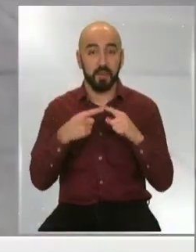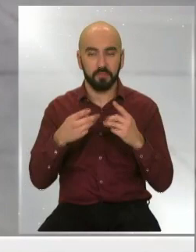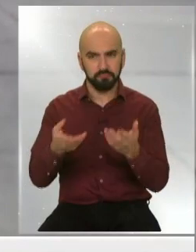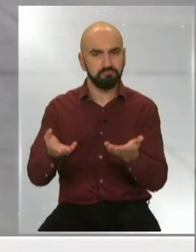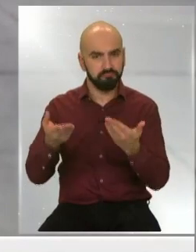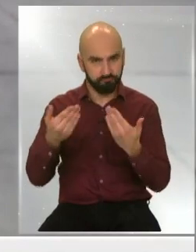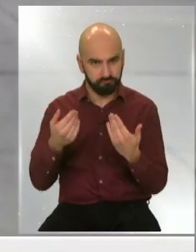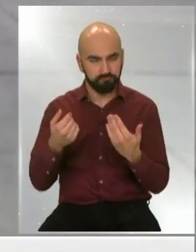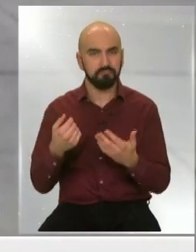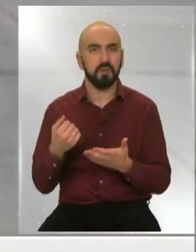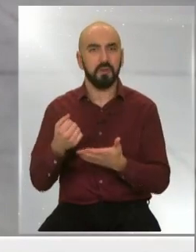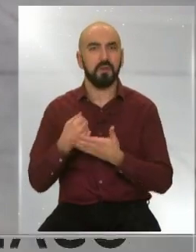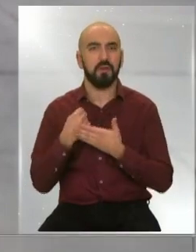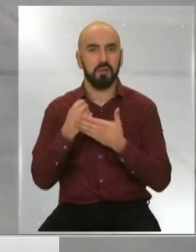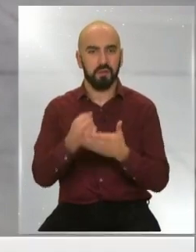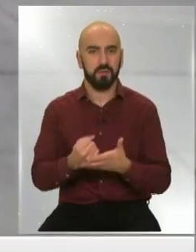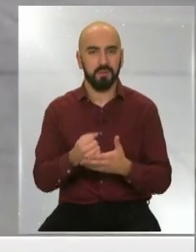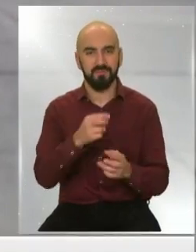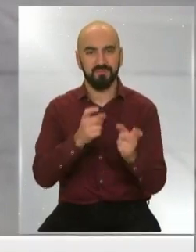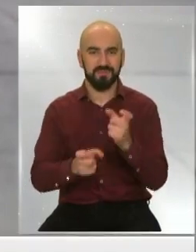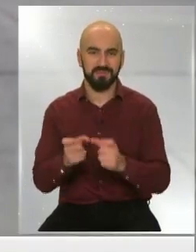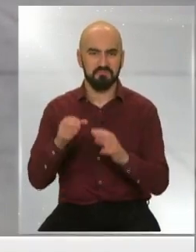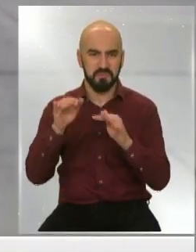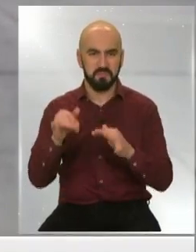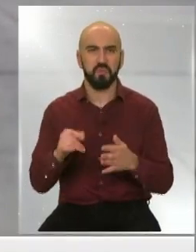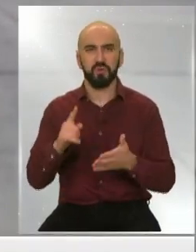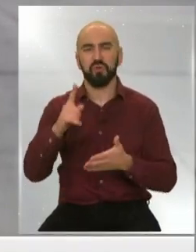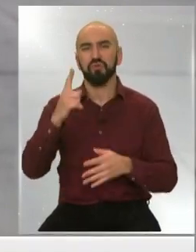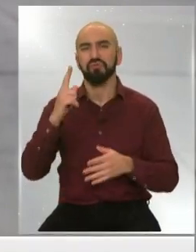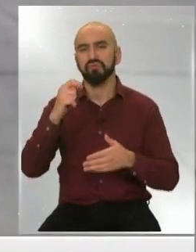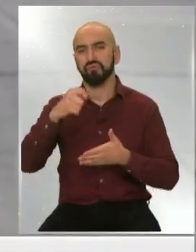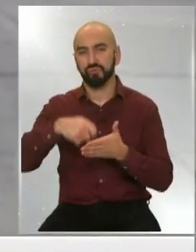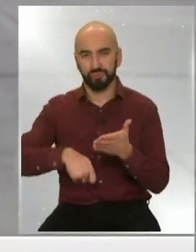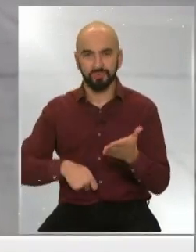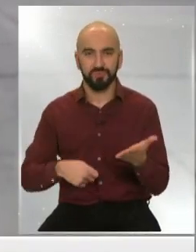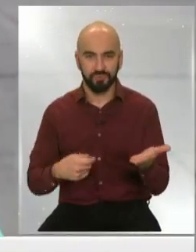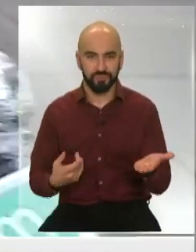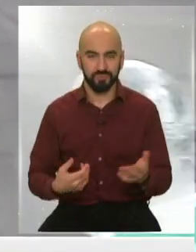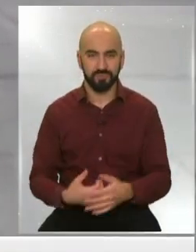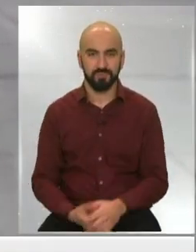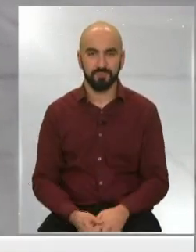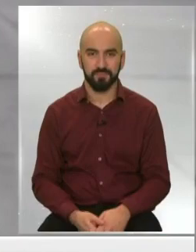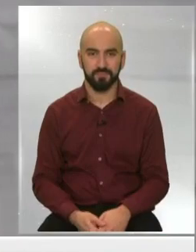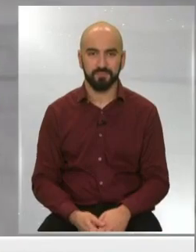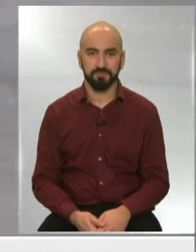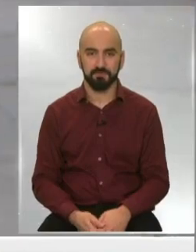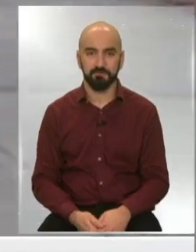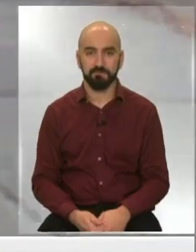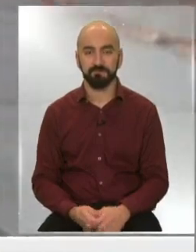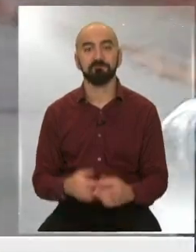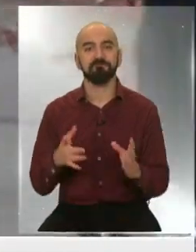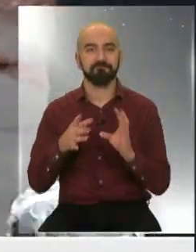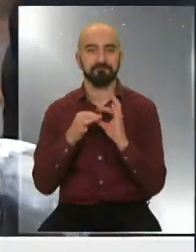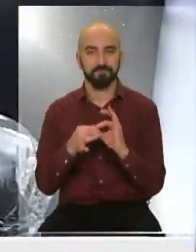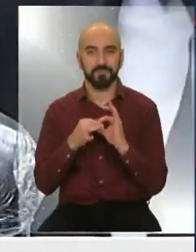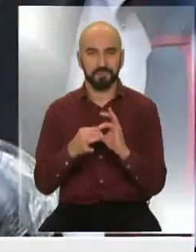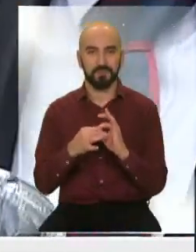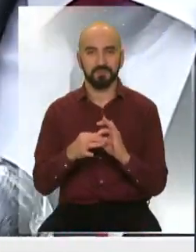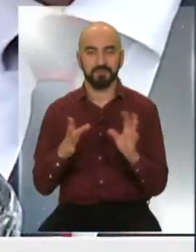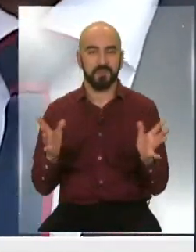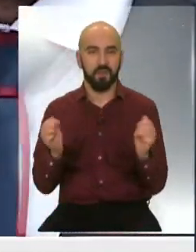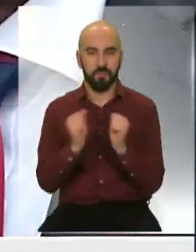que va en ayuda de sus propios socios, de sus propios colaboradores. Muy amable, muchas gracias por acompañarnos durante esta